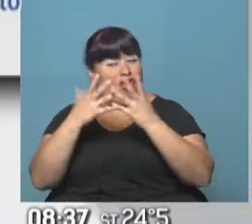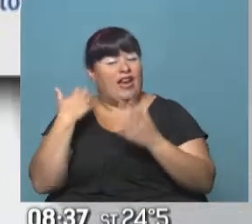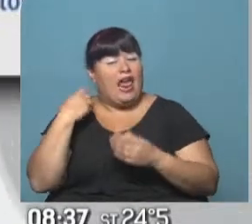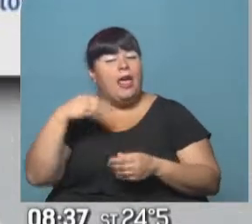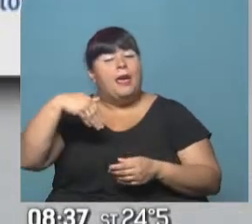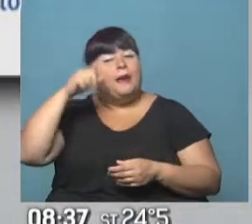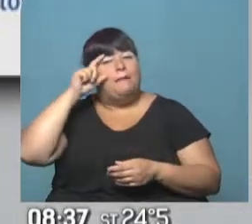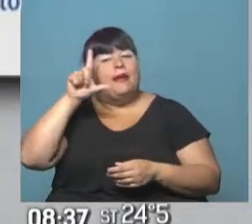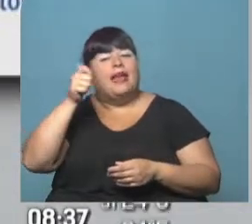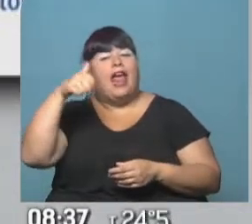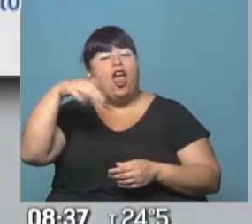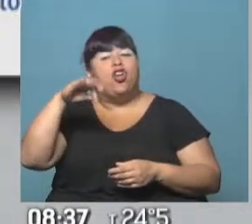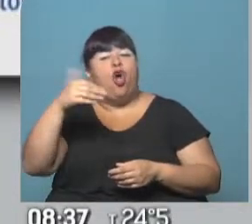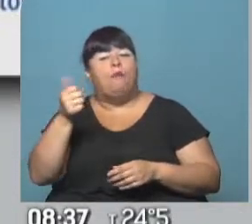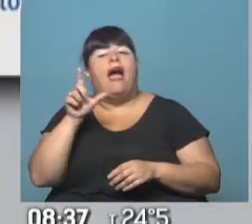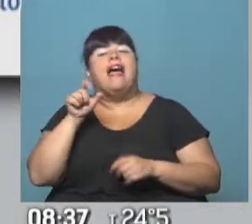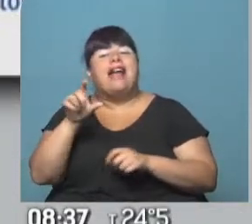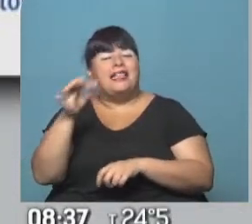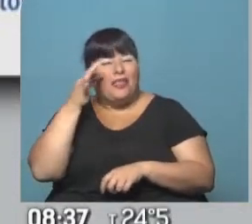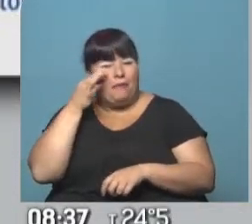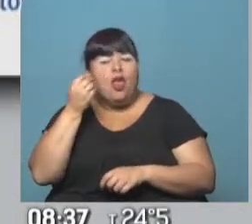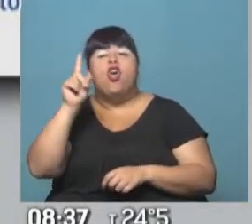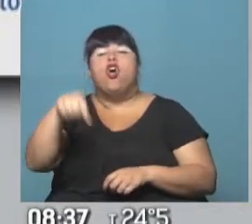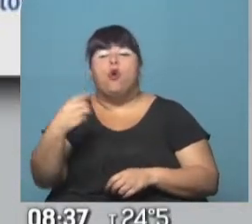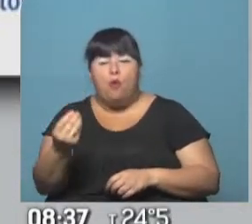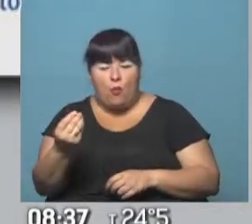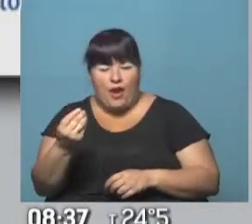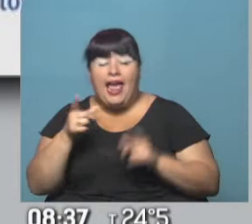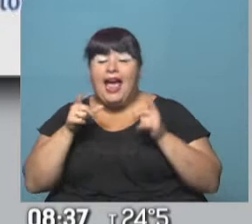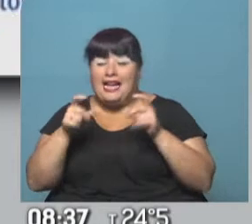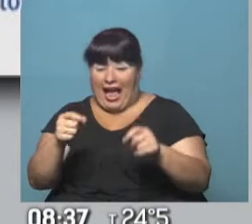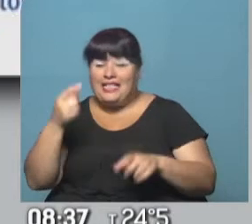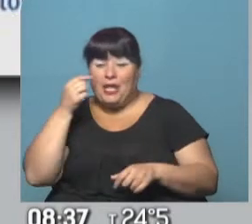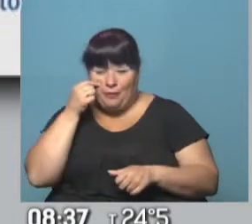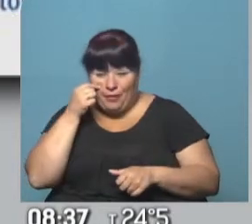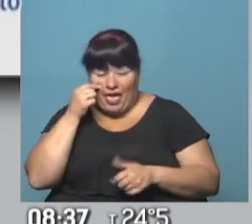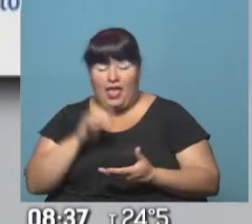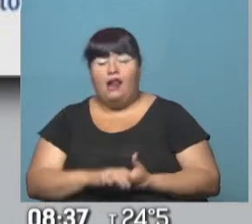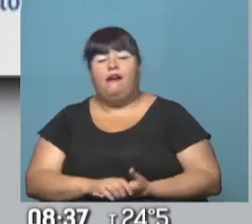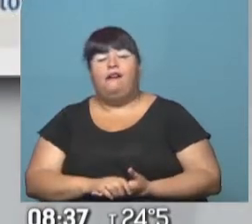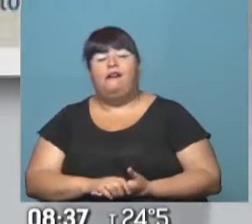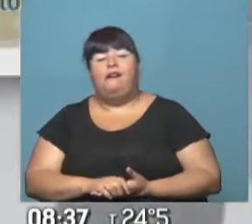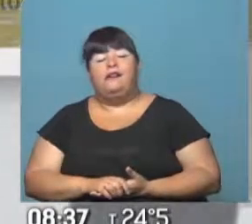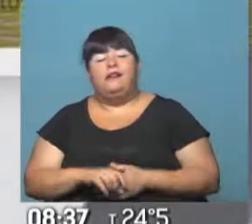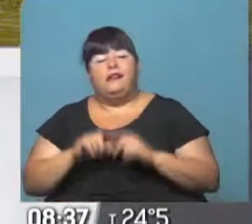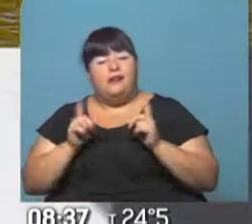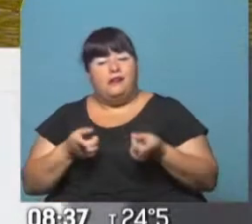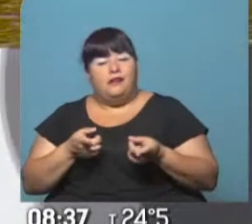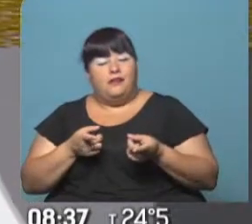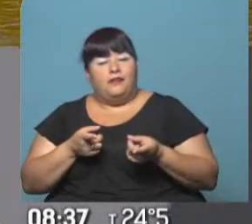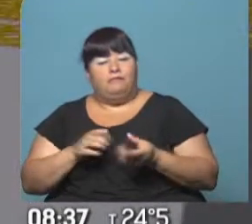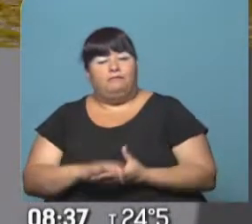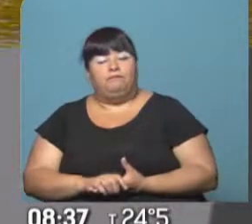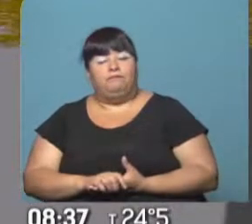el melanoma. El melanoma se produce, es un cáncer de piel y